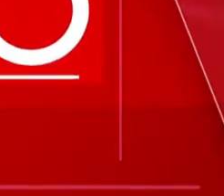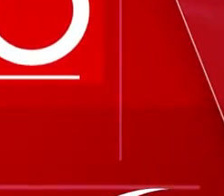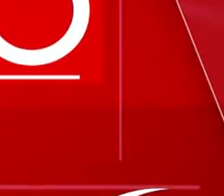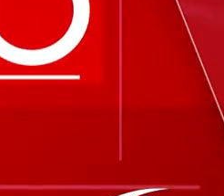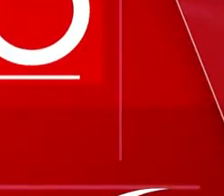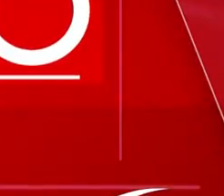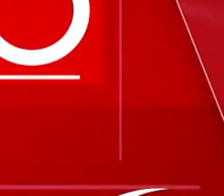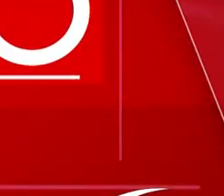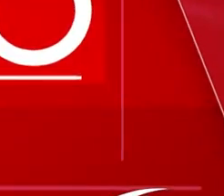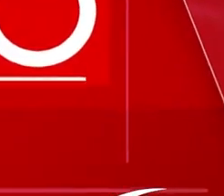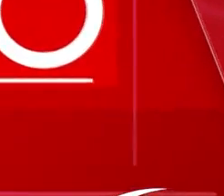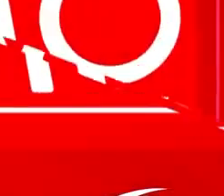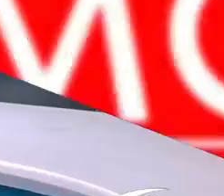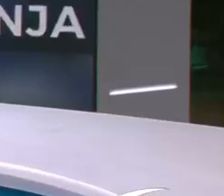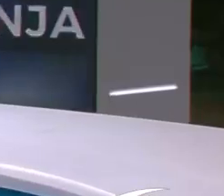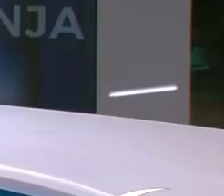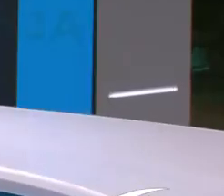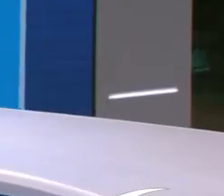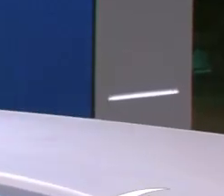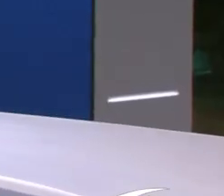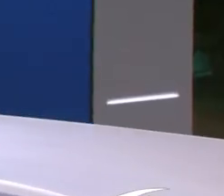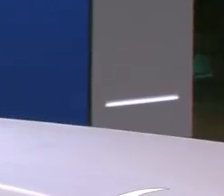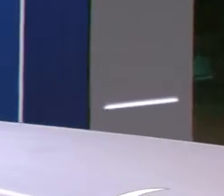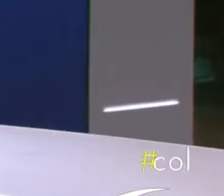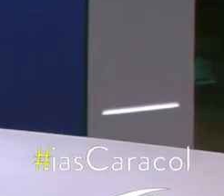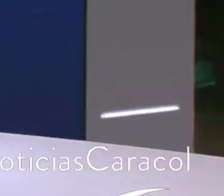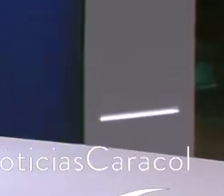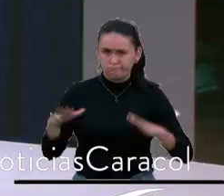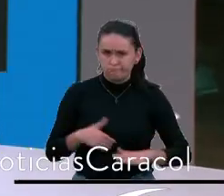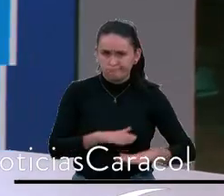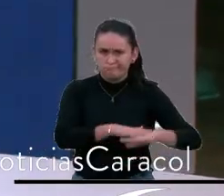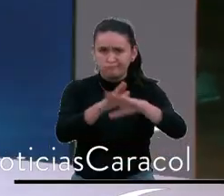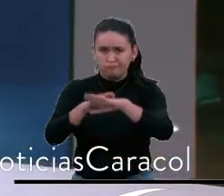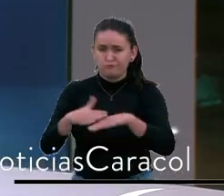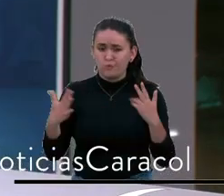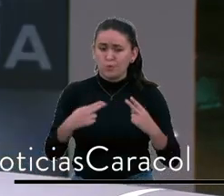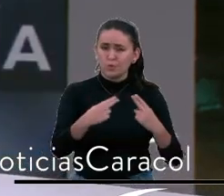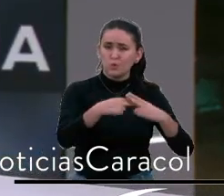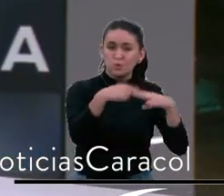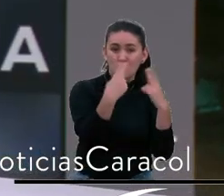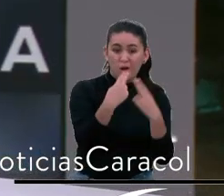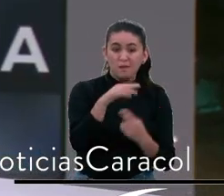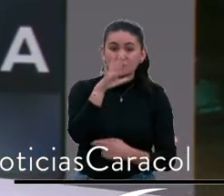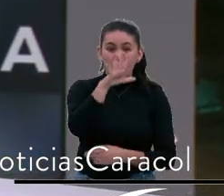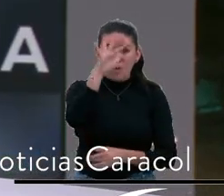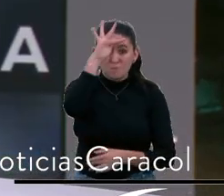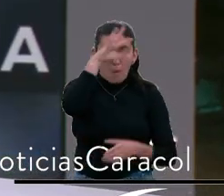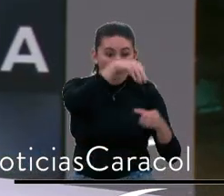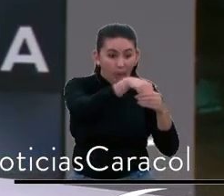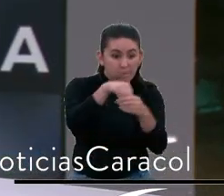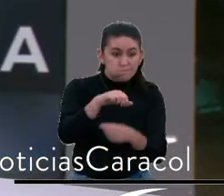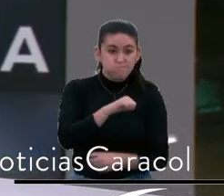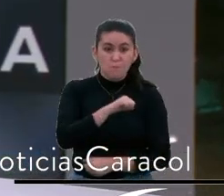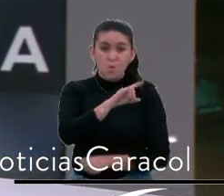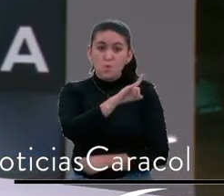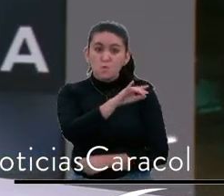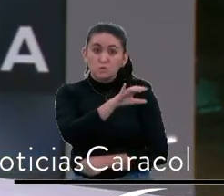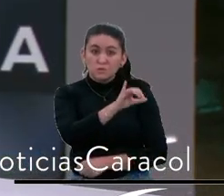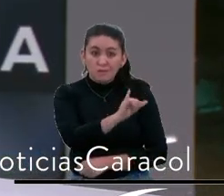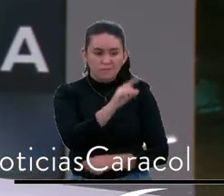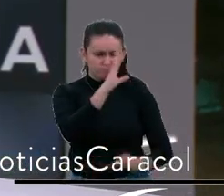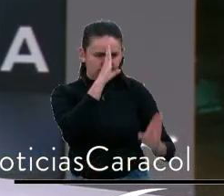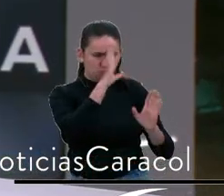lo último en Noticias Caracol. Mucha atención en Tunja. Los hospitales con unidades de cuidados intensivos que atienden a pacientes